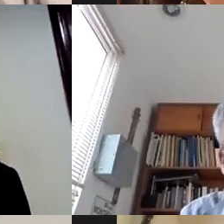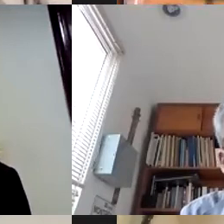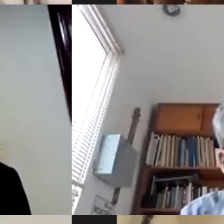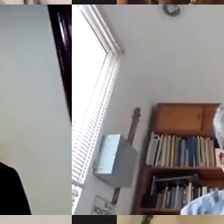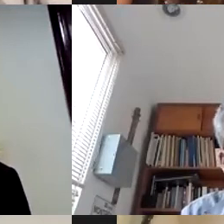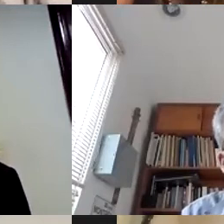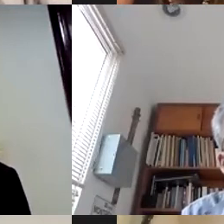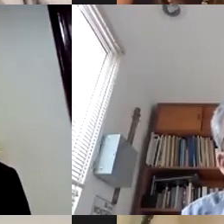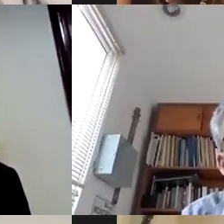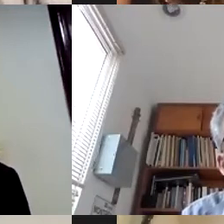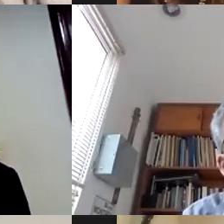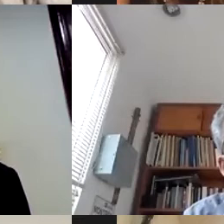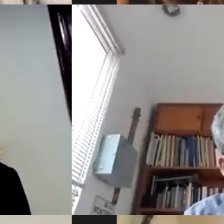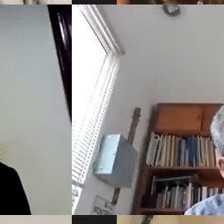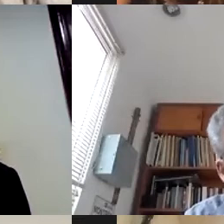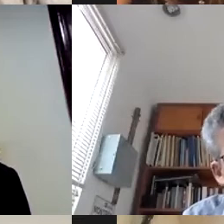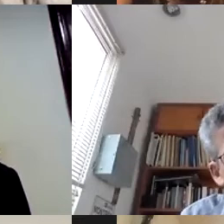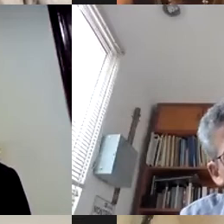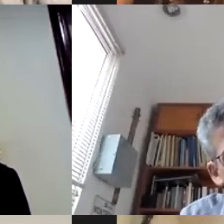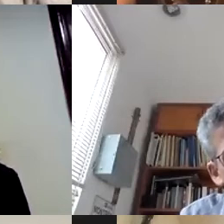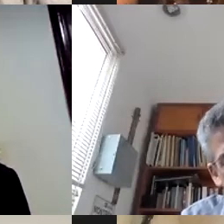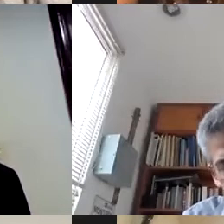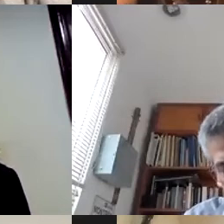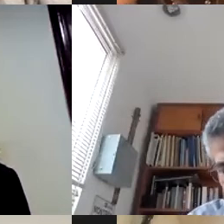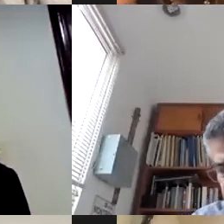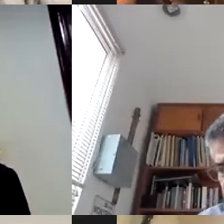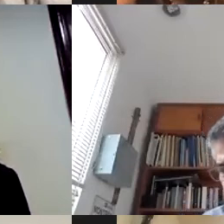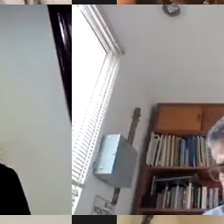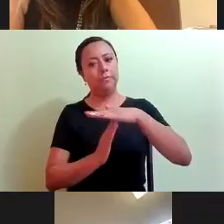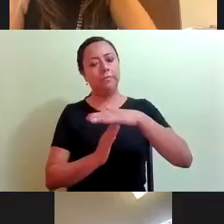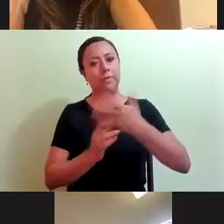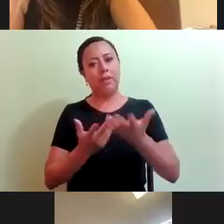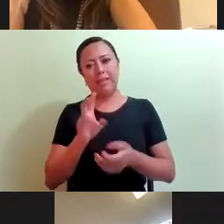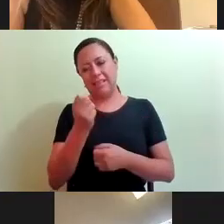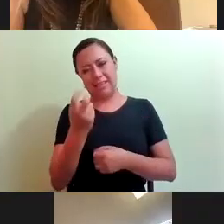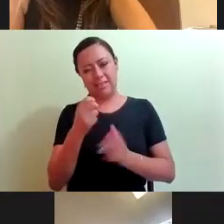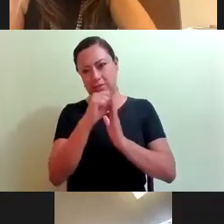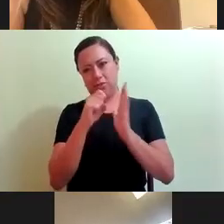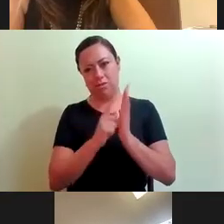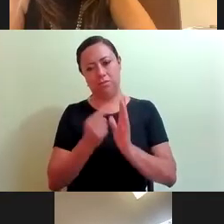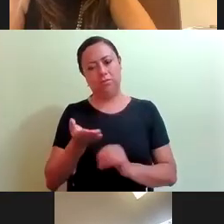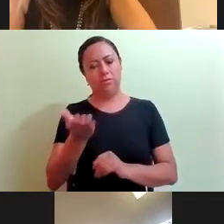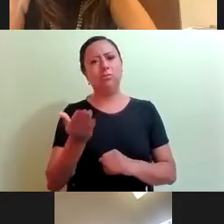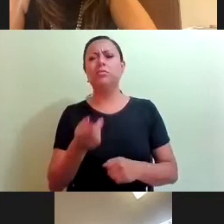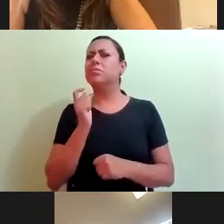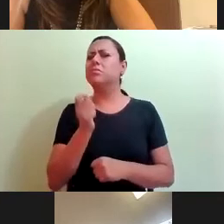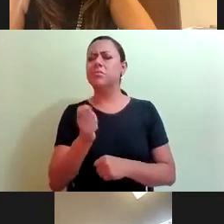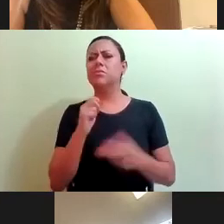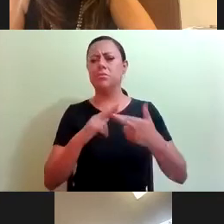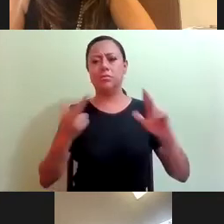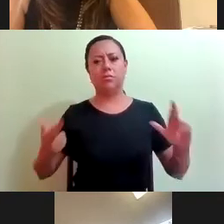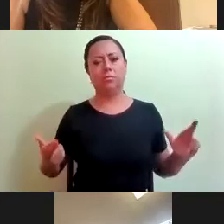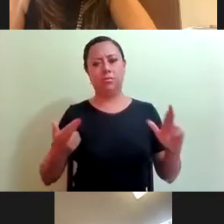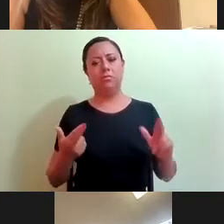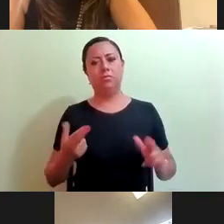que se solicitan, valga la redundancia, en esa solicitud, porque la solicitud no es que se entregue una relación en abstracto